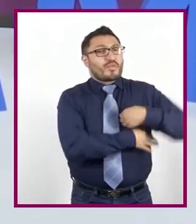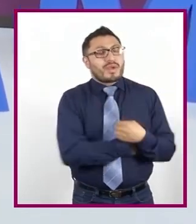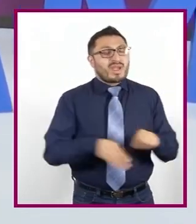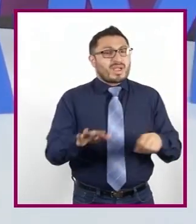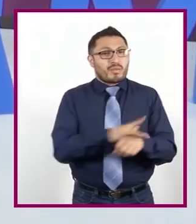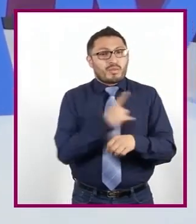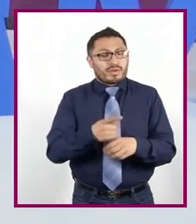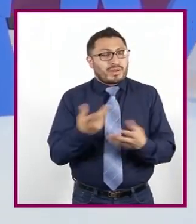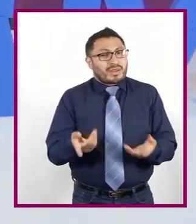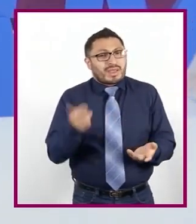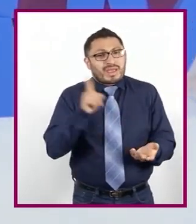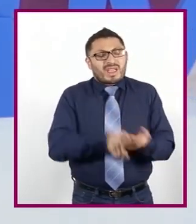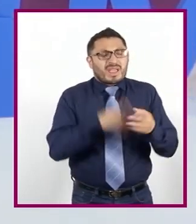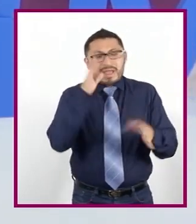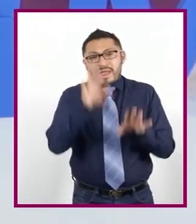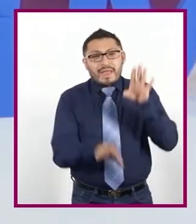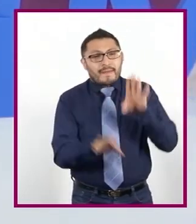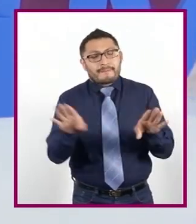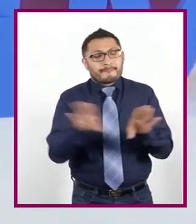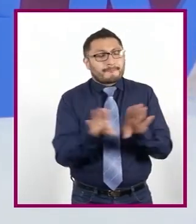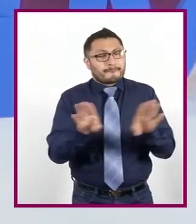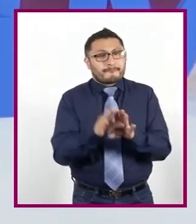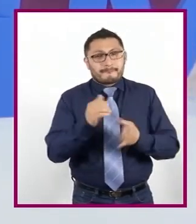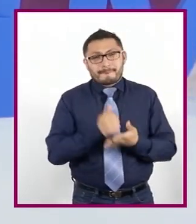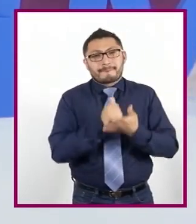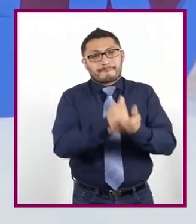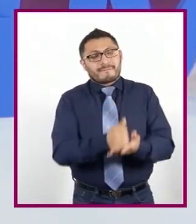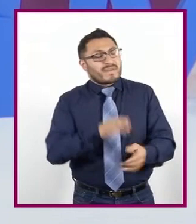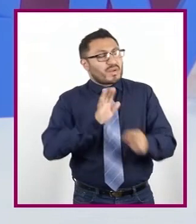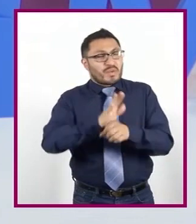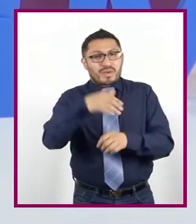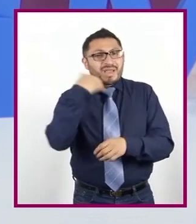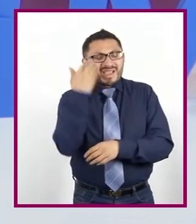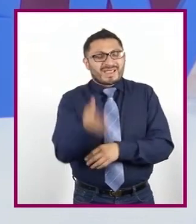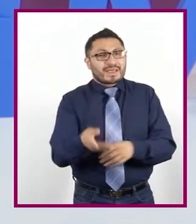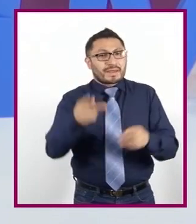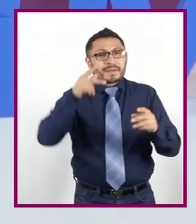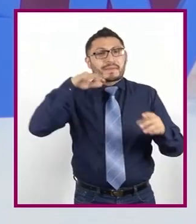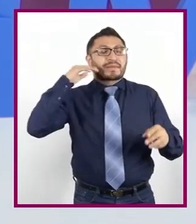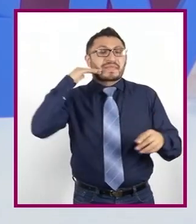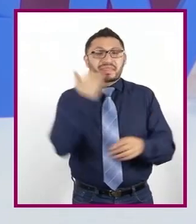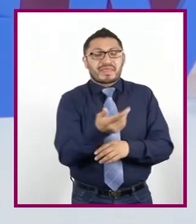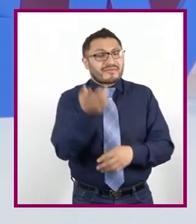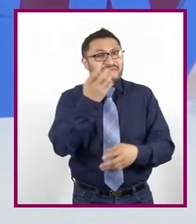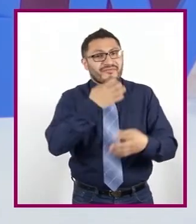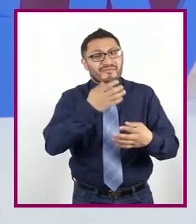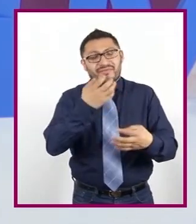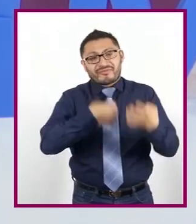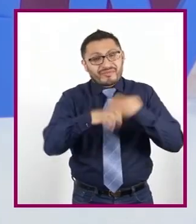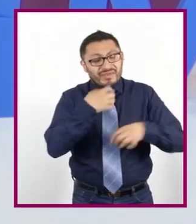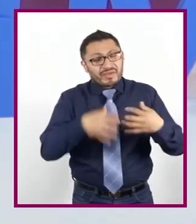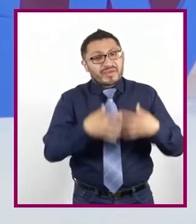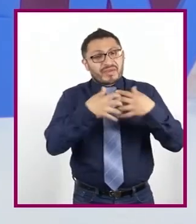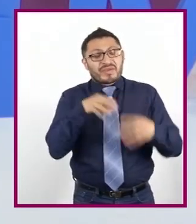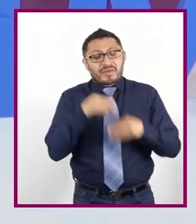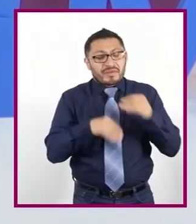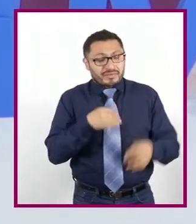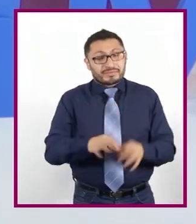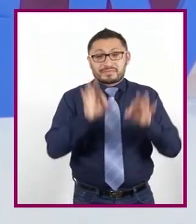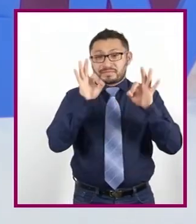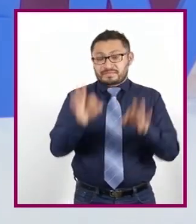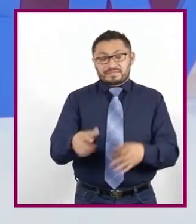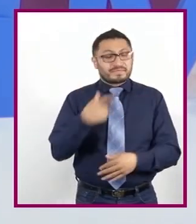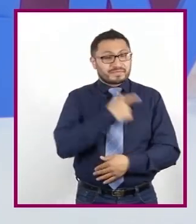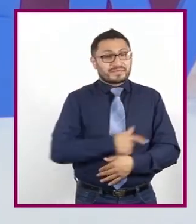sus efectos en algunas ocasiones pueden ayudarnos con cualquier desperfecto de fábrica. Exactamente. Me da gusto